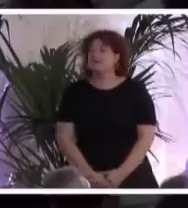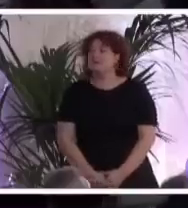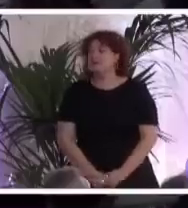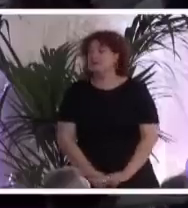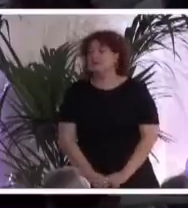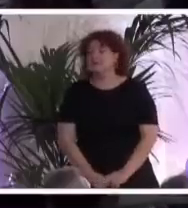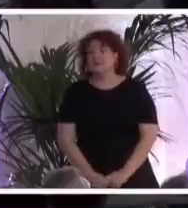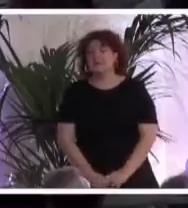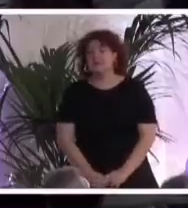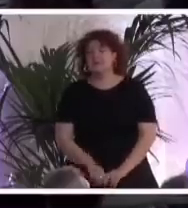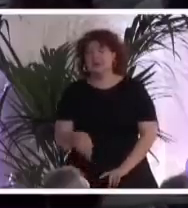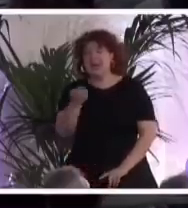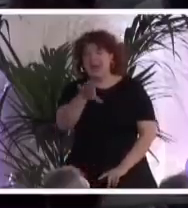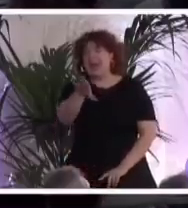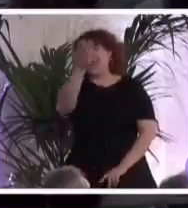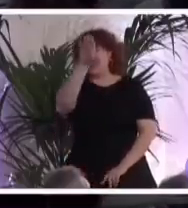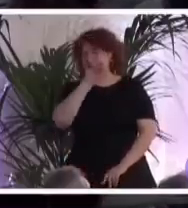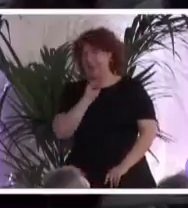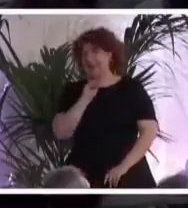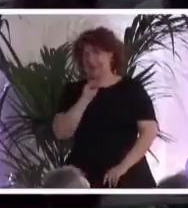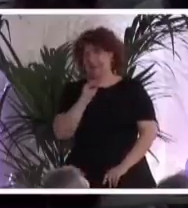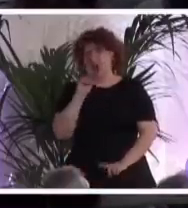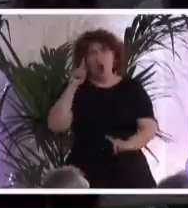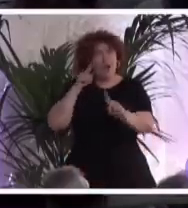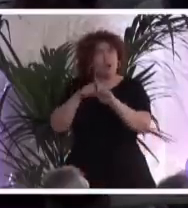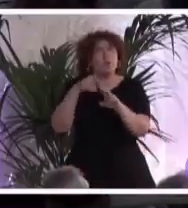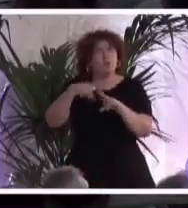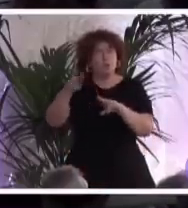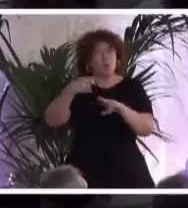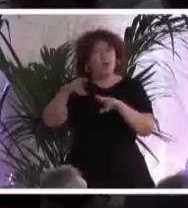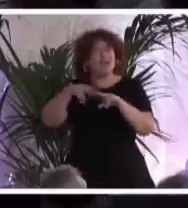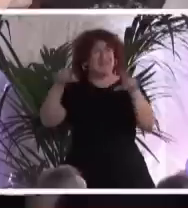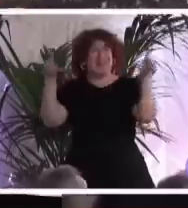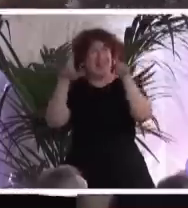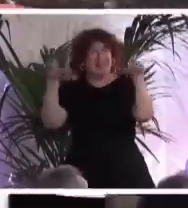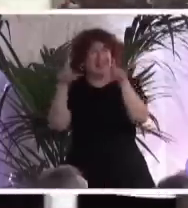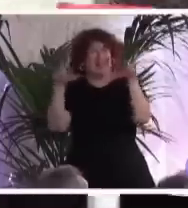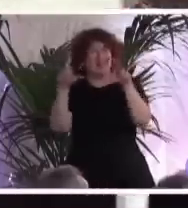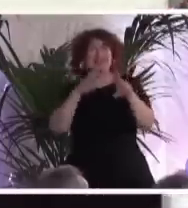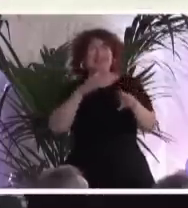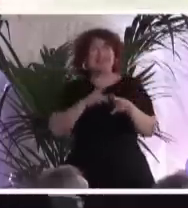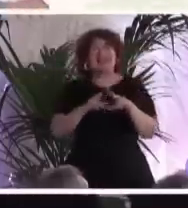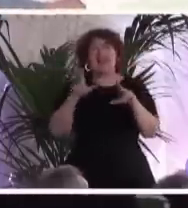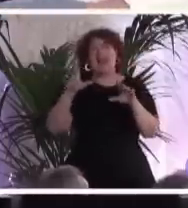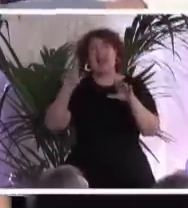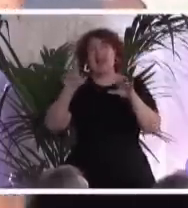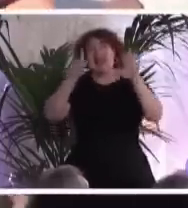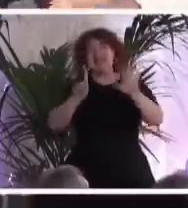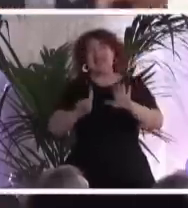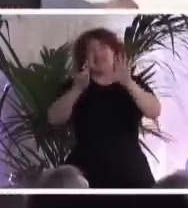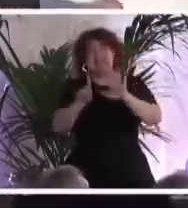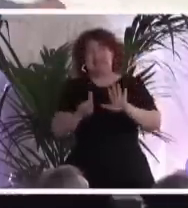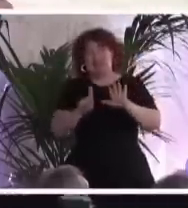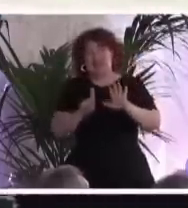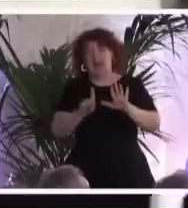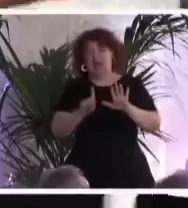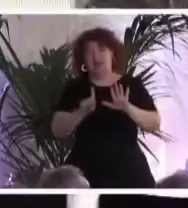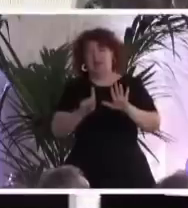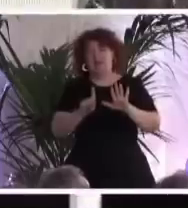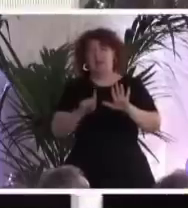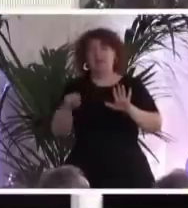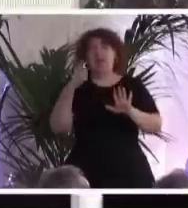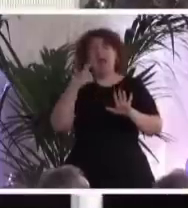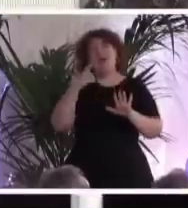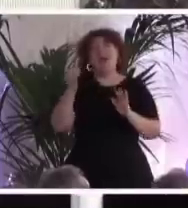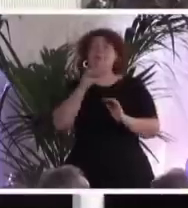comprendéis Cuál es la función política de esa televisión que se llama la sexta y que decide a